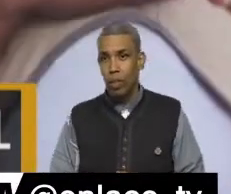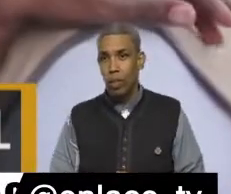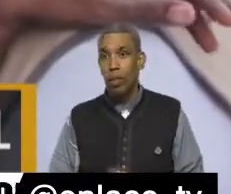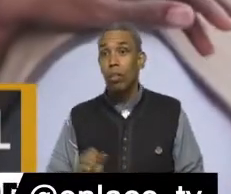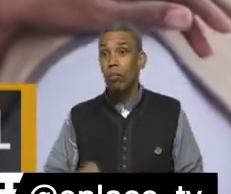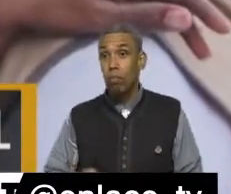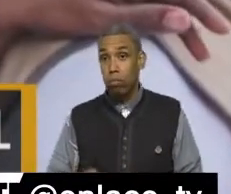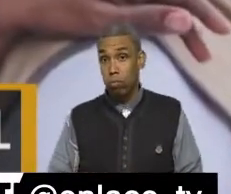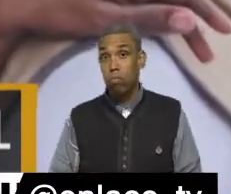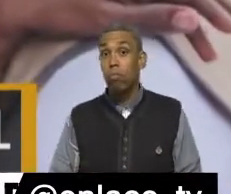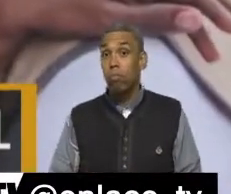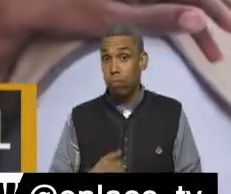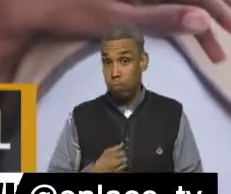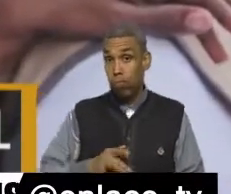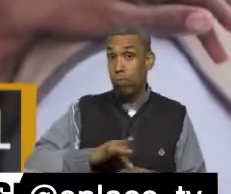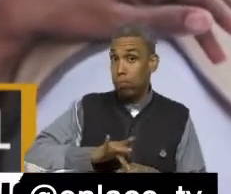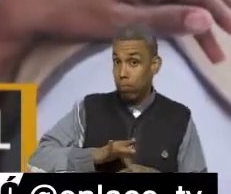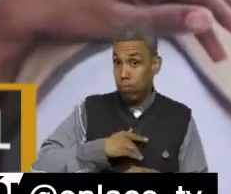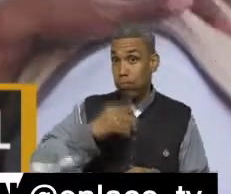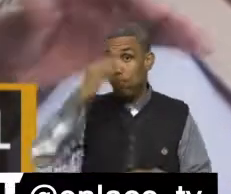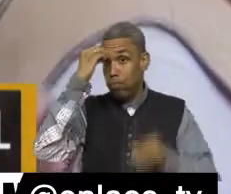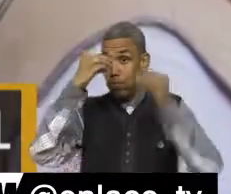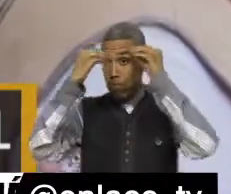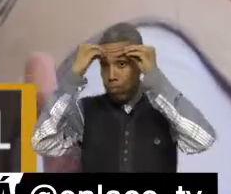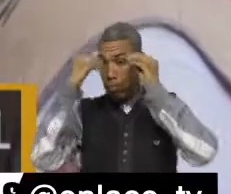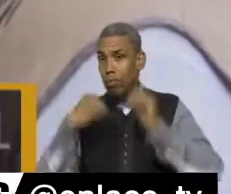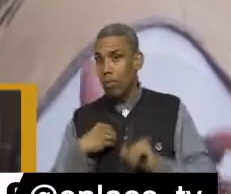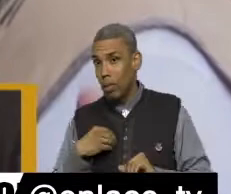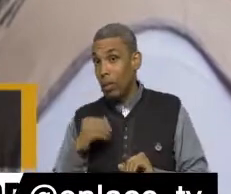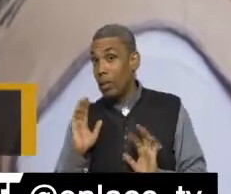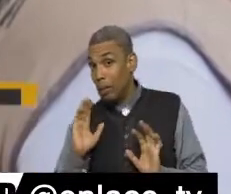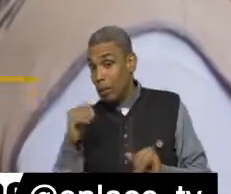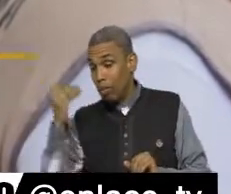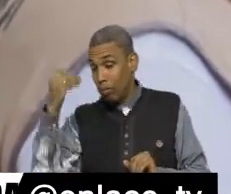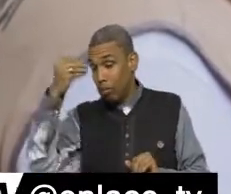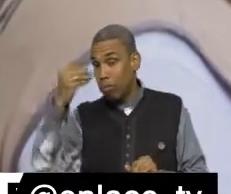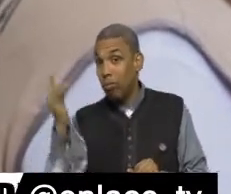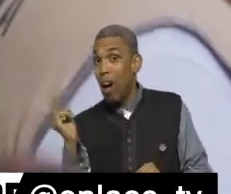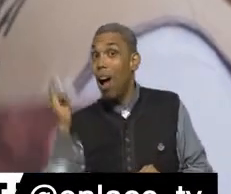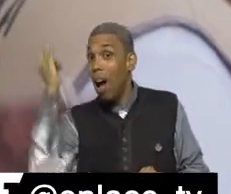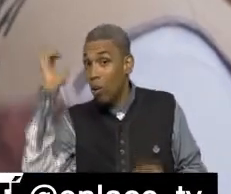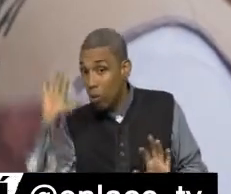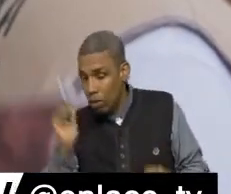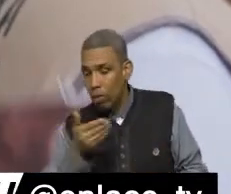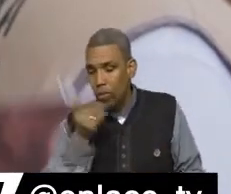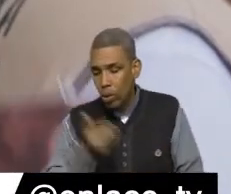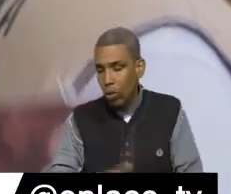dar para que lo tengamos en cuenta en caso de una emergencia.